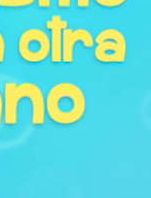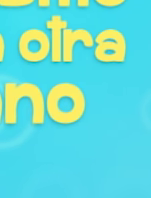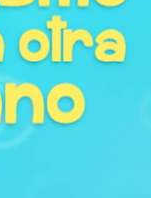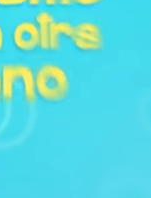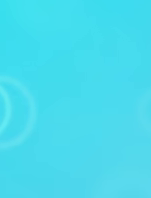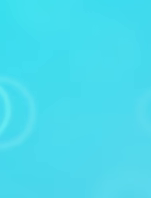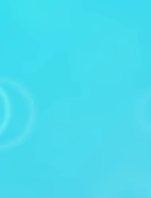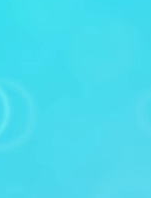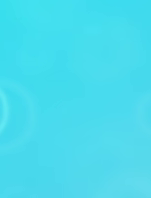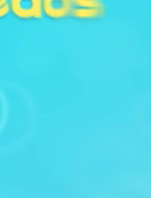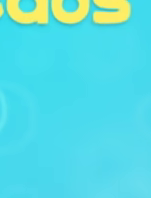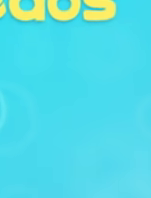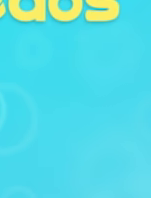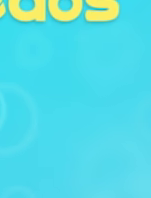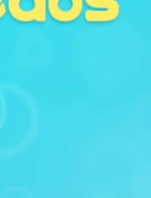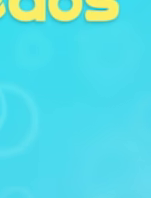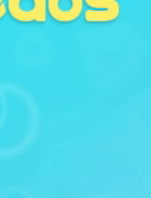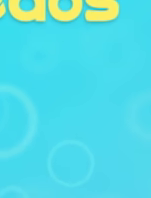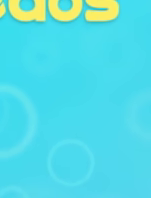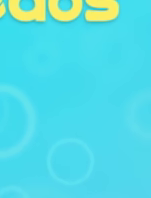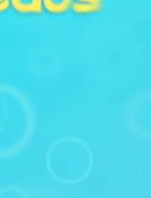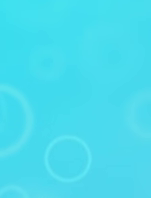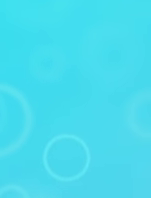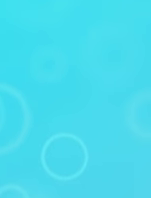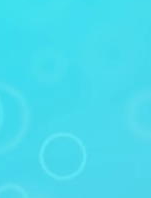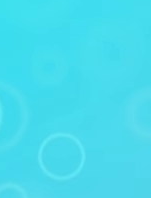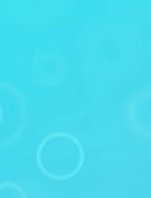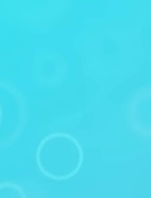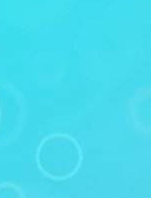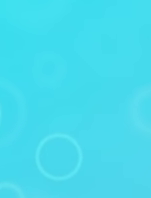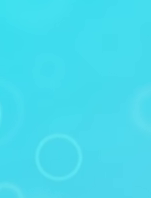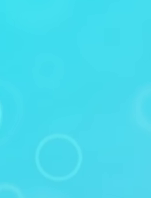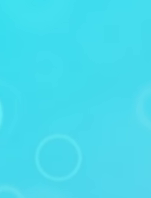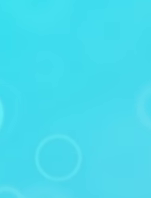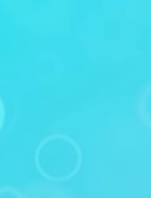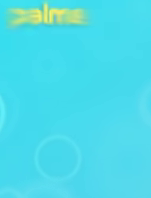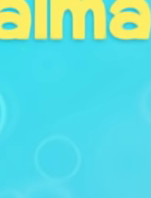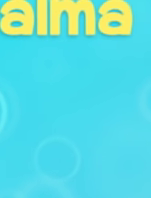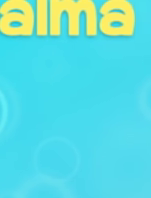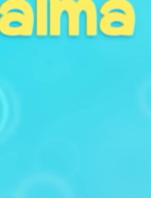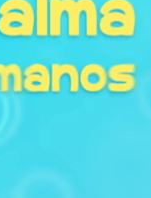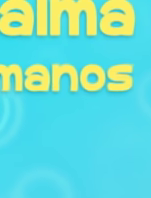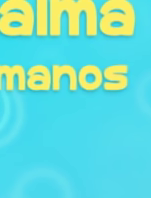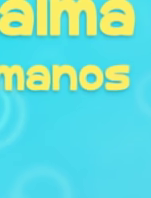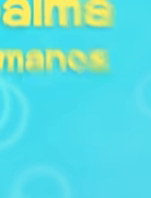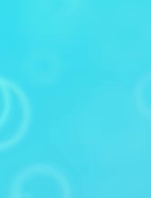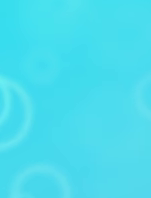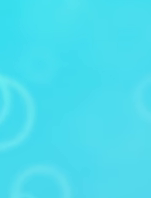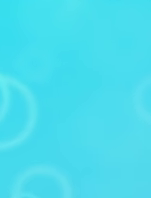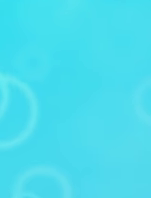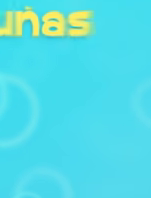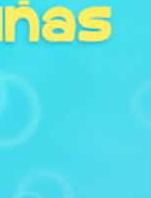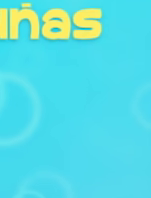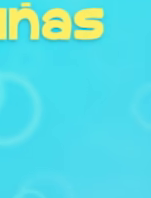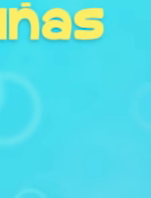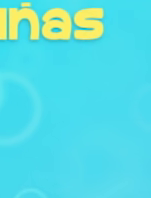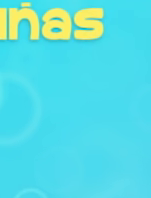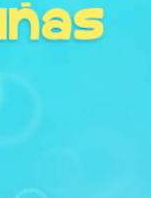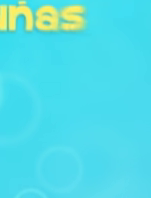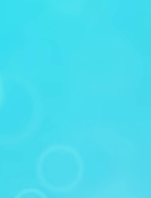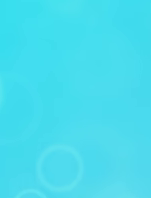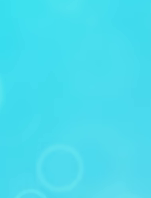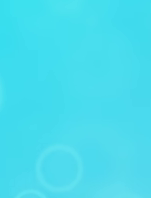la otra mano. Frota los dedos. Ahora haz como que rasguñas la palma de tus manos para lavar tus